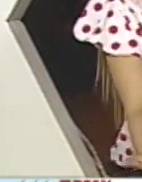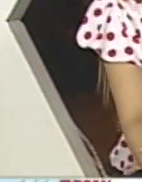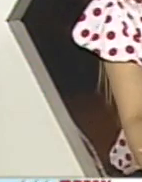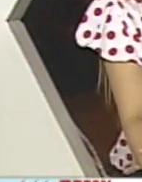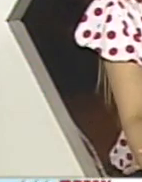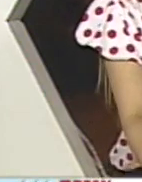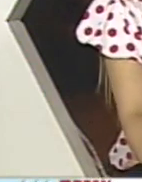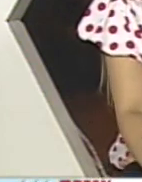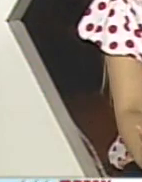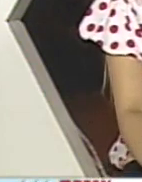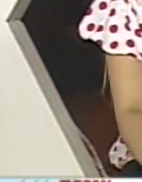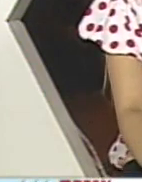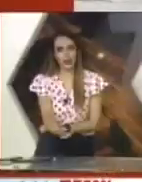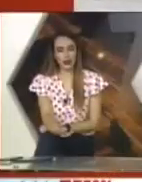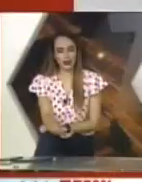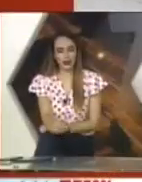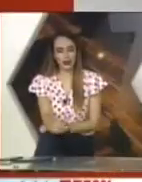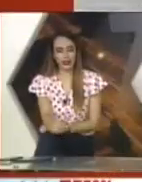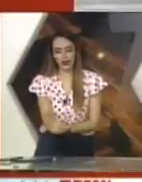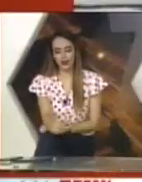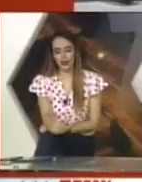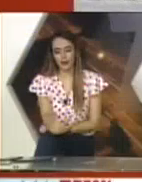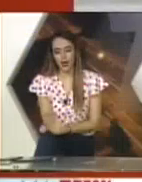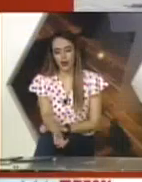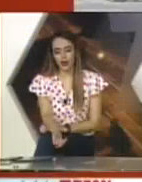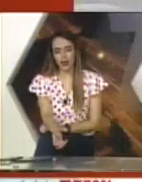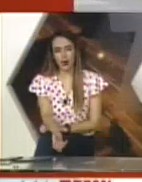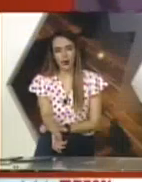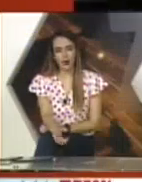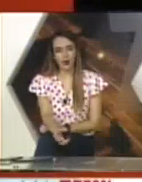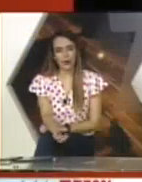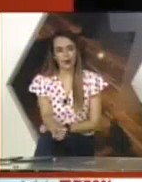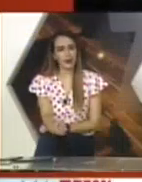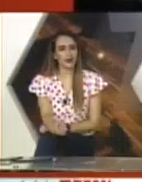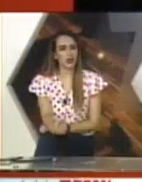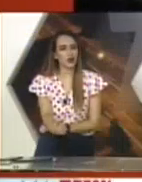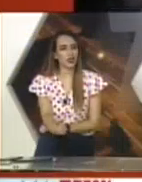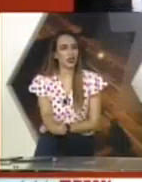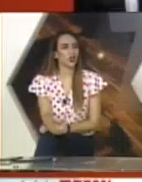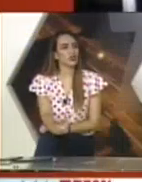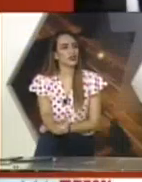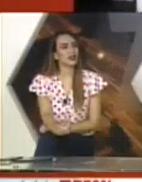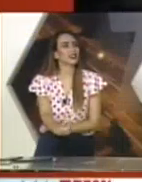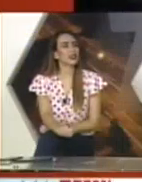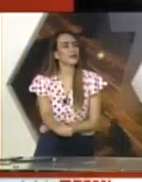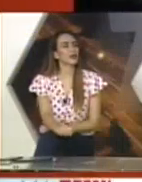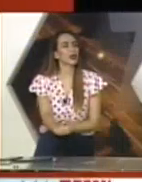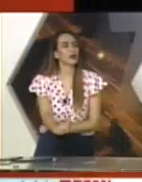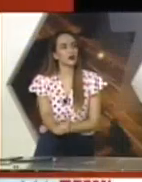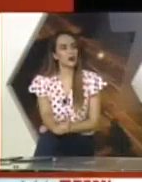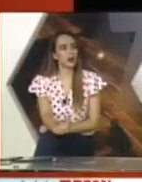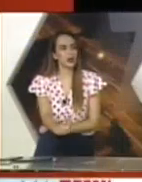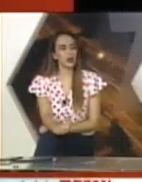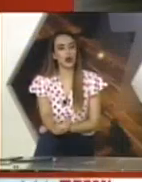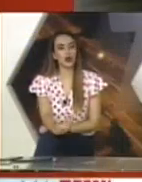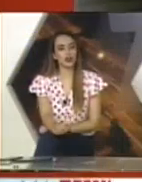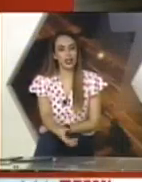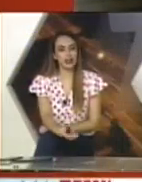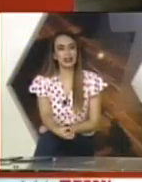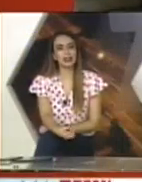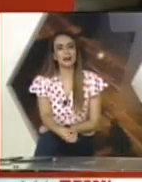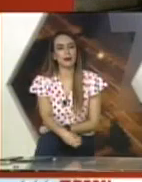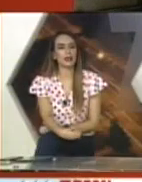informar a la población y a los sectores vulnerables no sé como por mayor ministerio de educación no se mantienen programas como estos